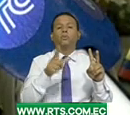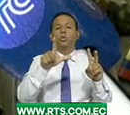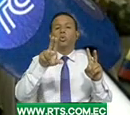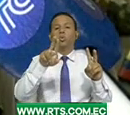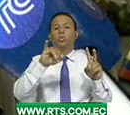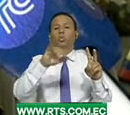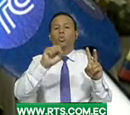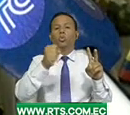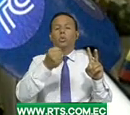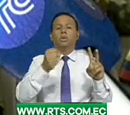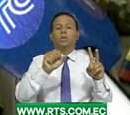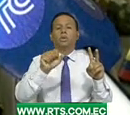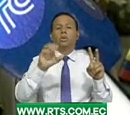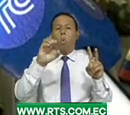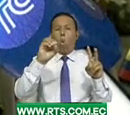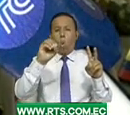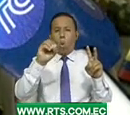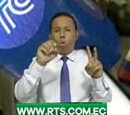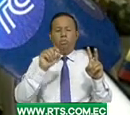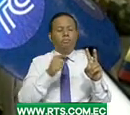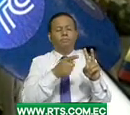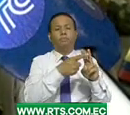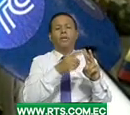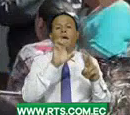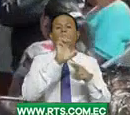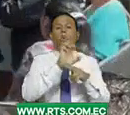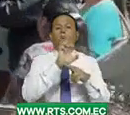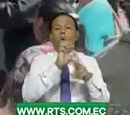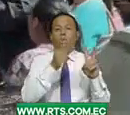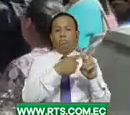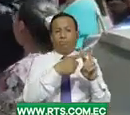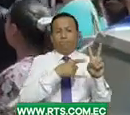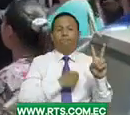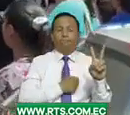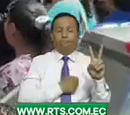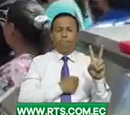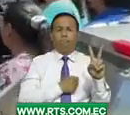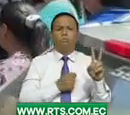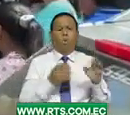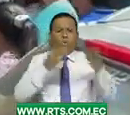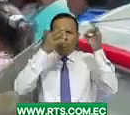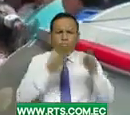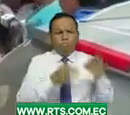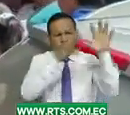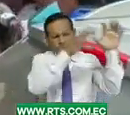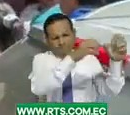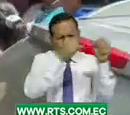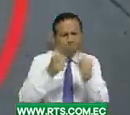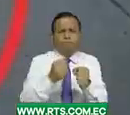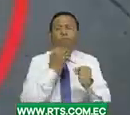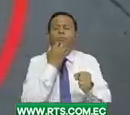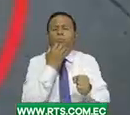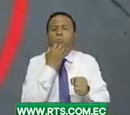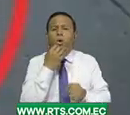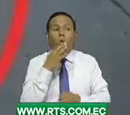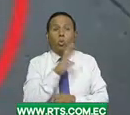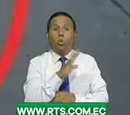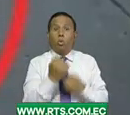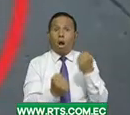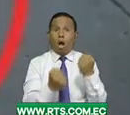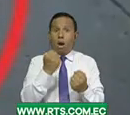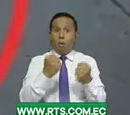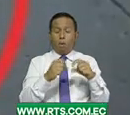O, de nacionalidad ecuatoriana. El exitoso operativo permitió también dar con el vehículo donde huyeron, quien